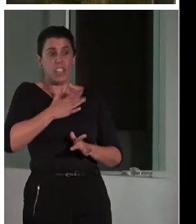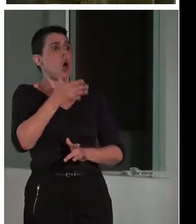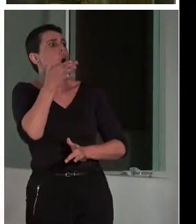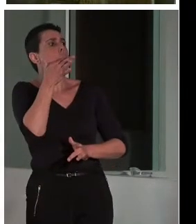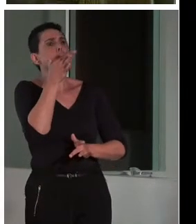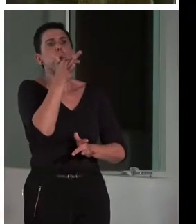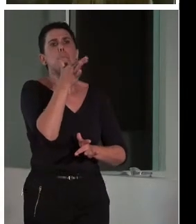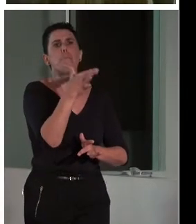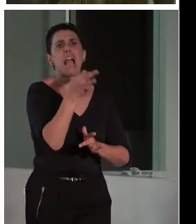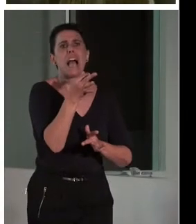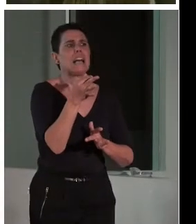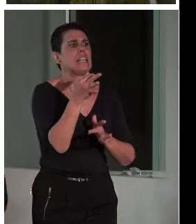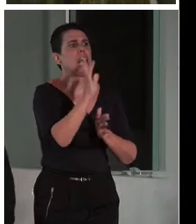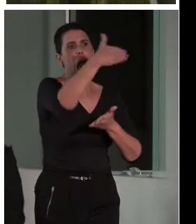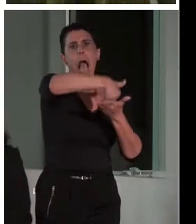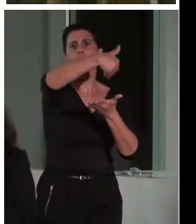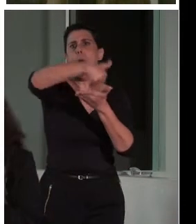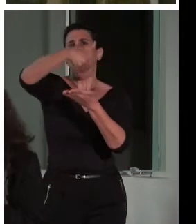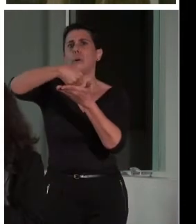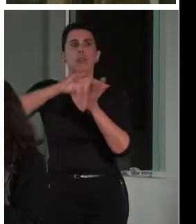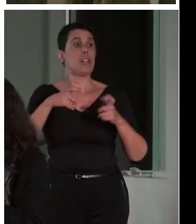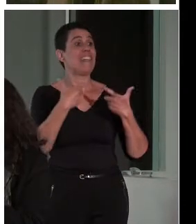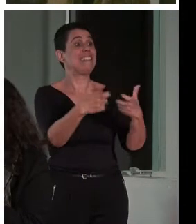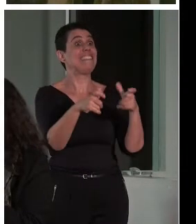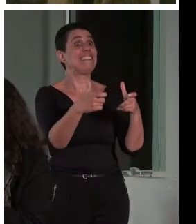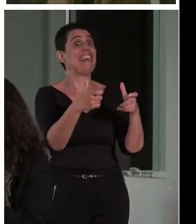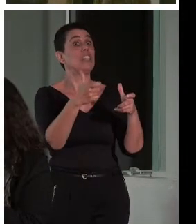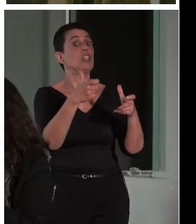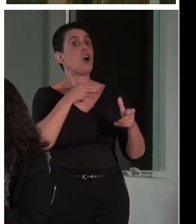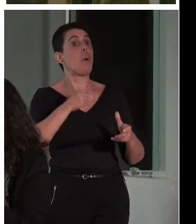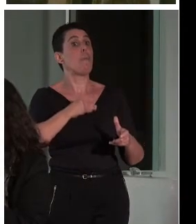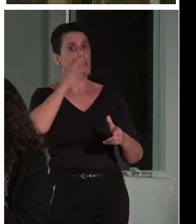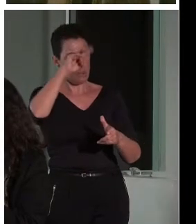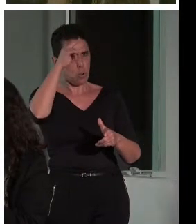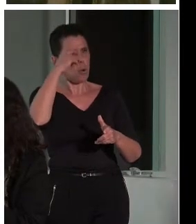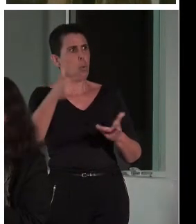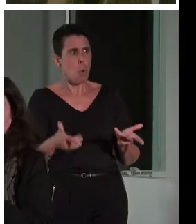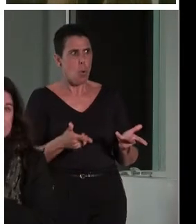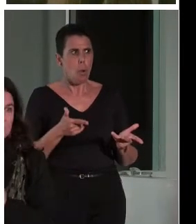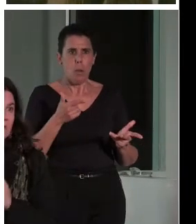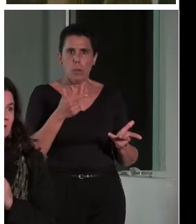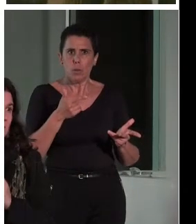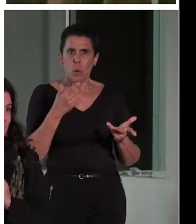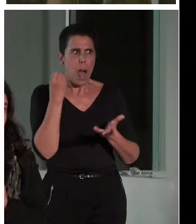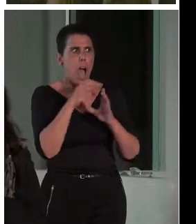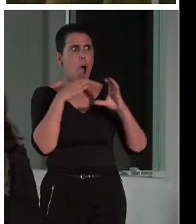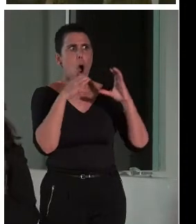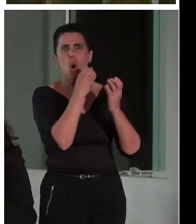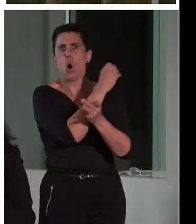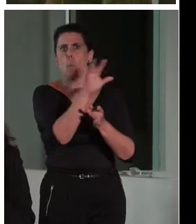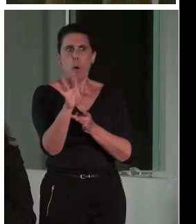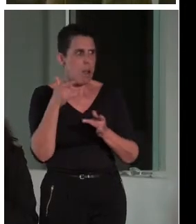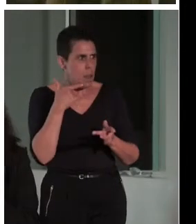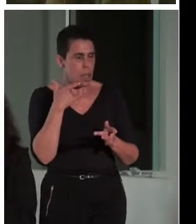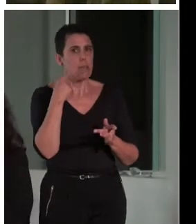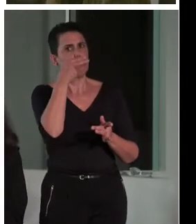personas que trabajáis en el sector del patrimonio cultural pues está levantando bastante interés y os invito a que los que podáis si no habéis